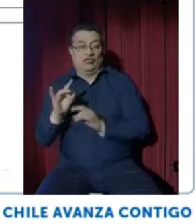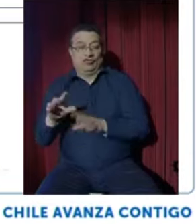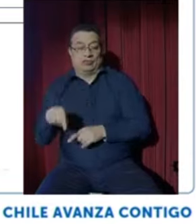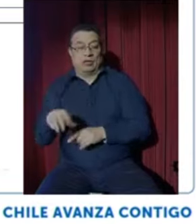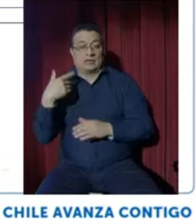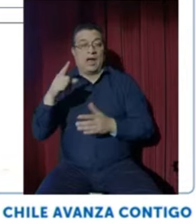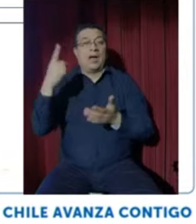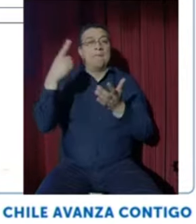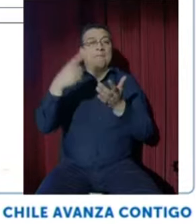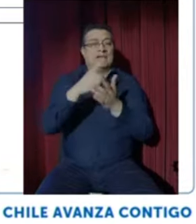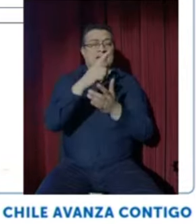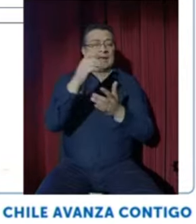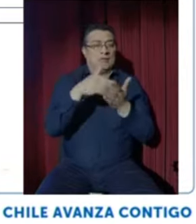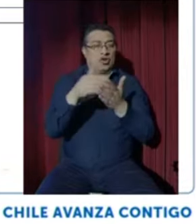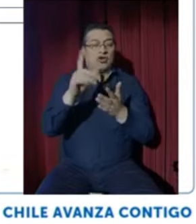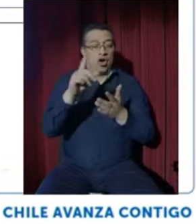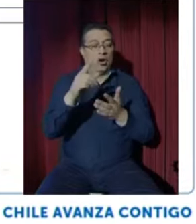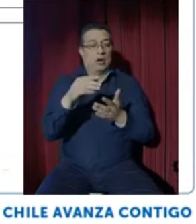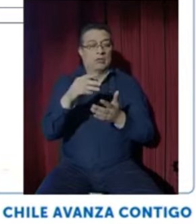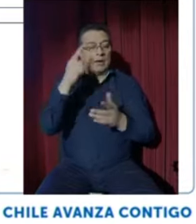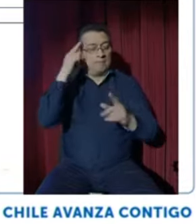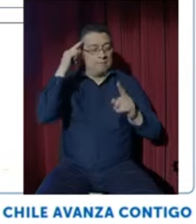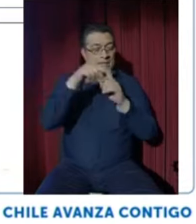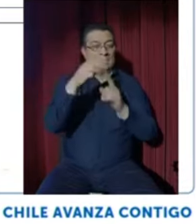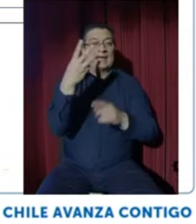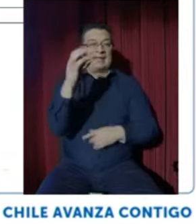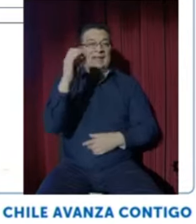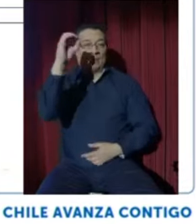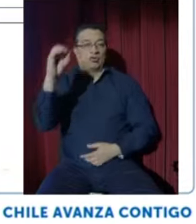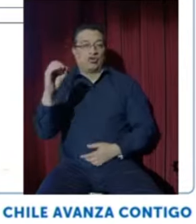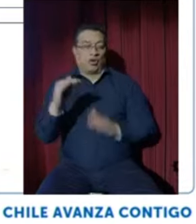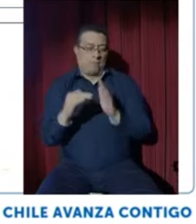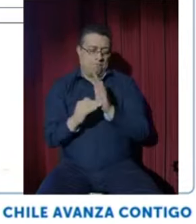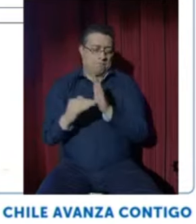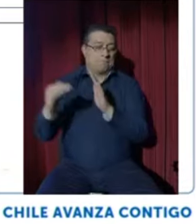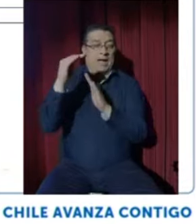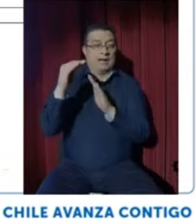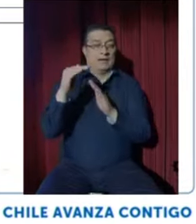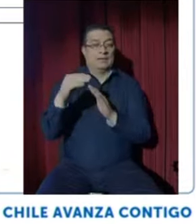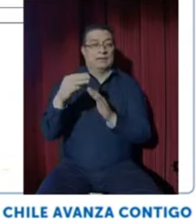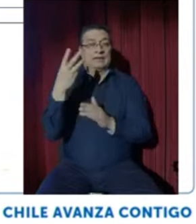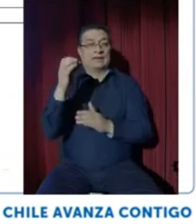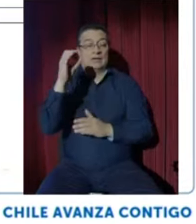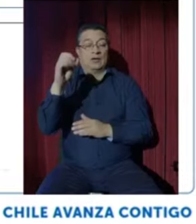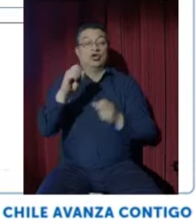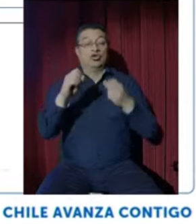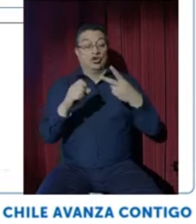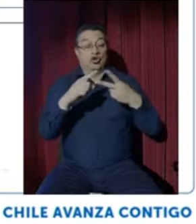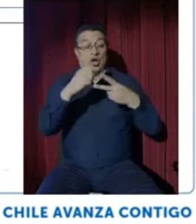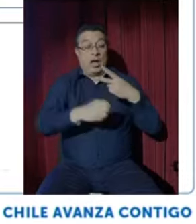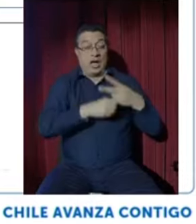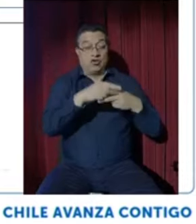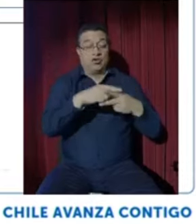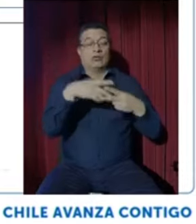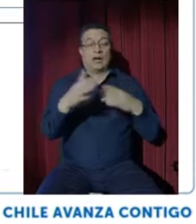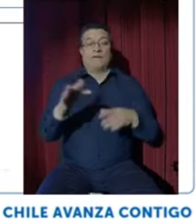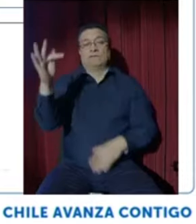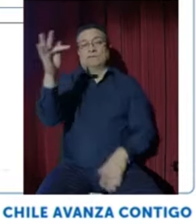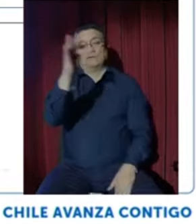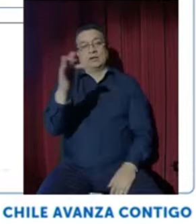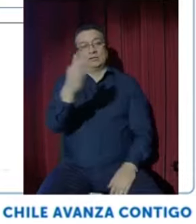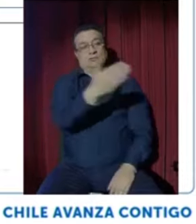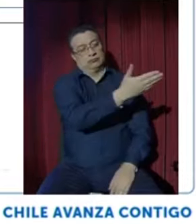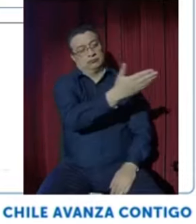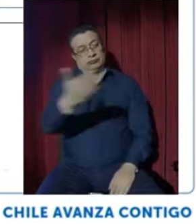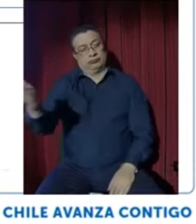100 millones dije no la meta es 30% esa va a ser la meta al segundo año felicito a toda la